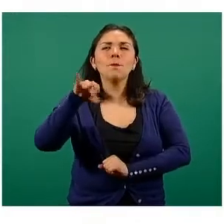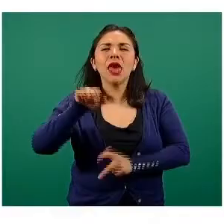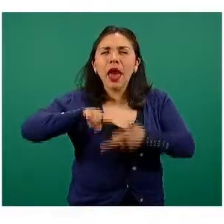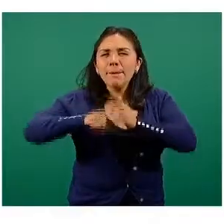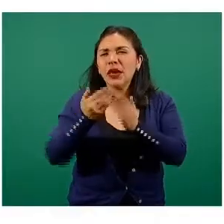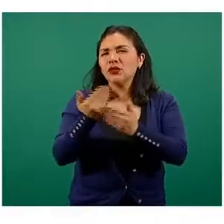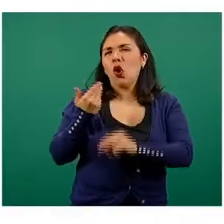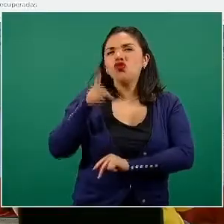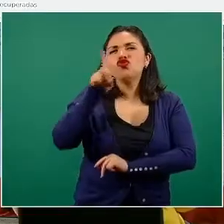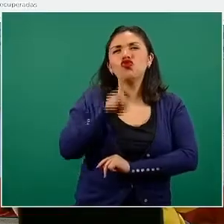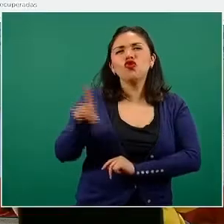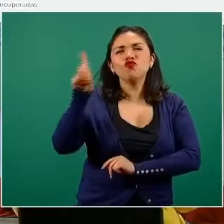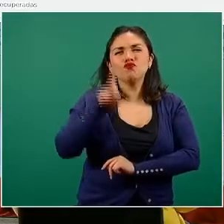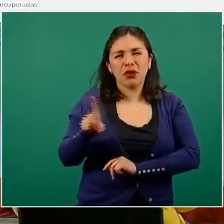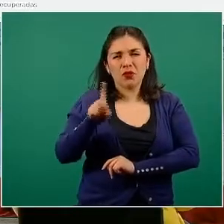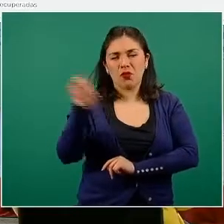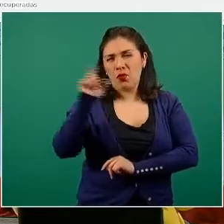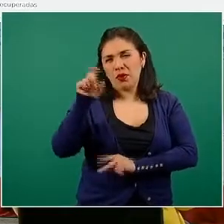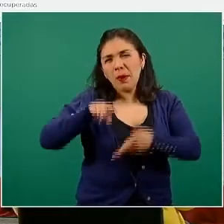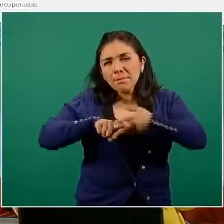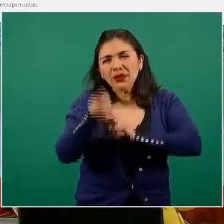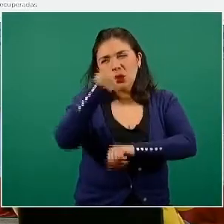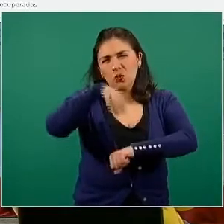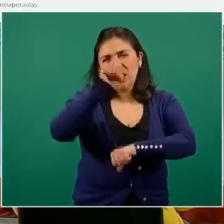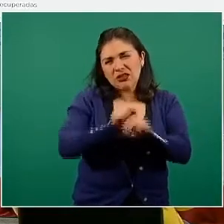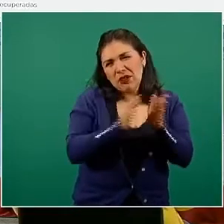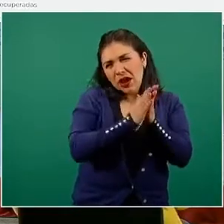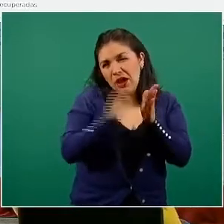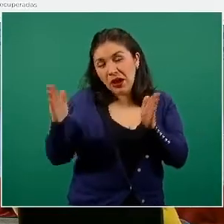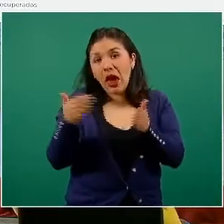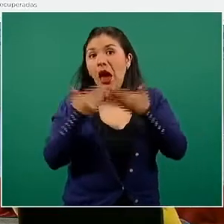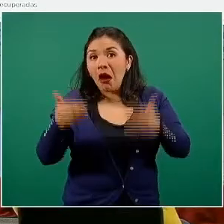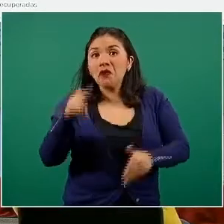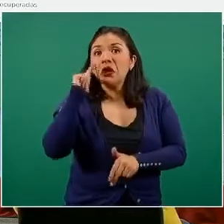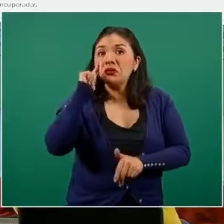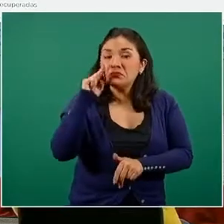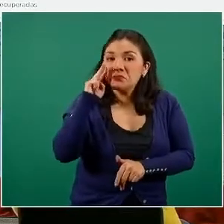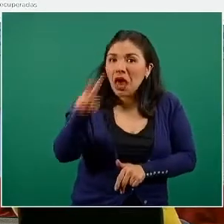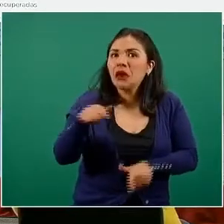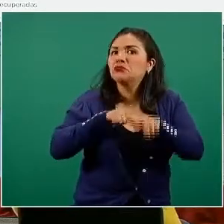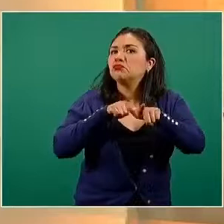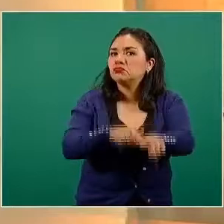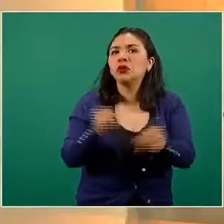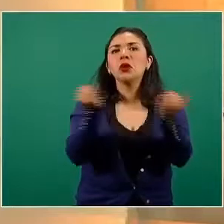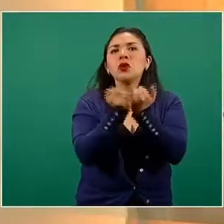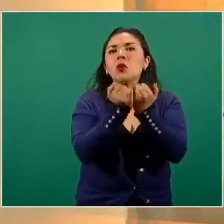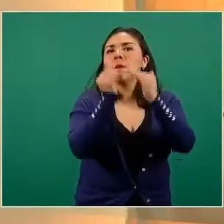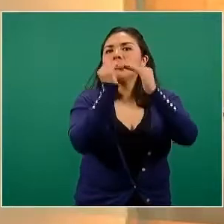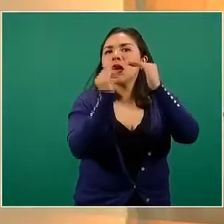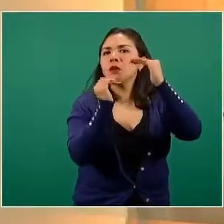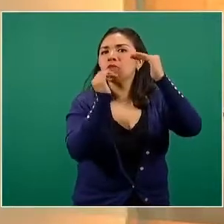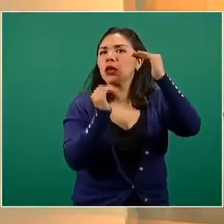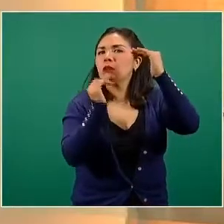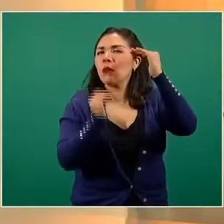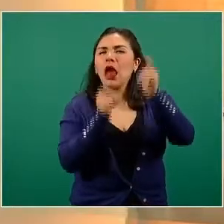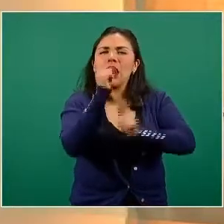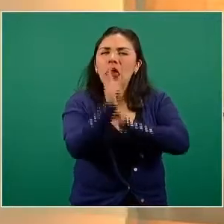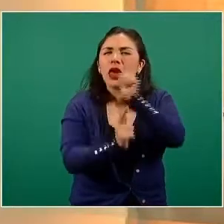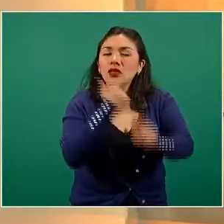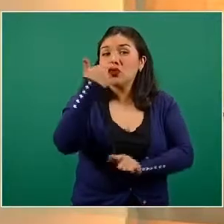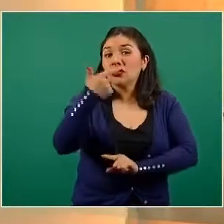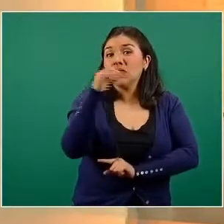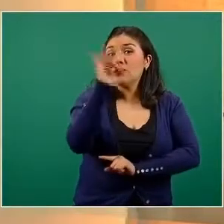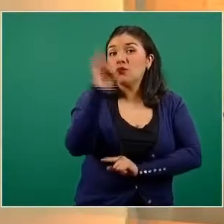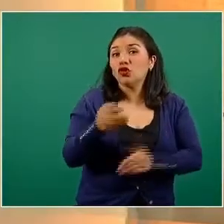domingo pasado, cuando se abrió la semana epidemiológica, y seguimos observando este decremento, de esta disminución del